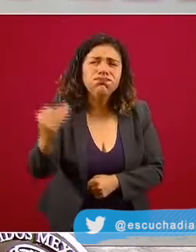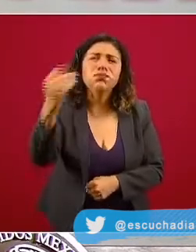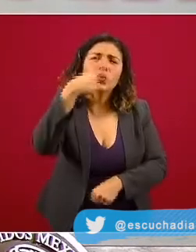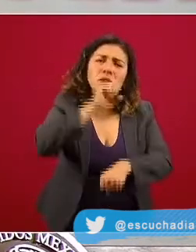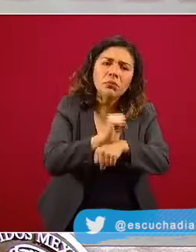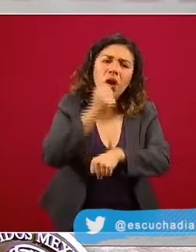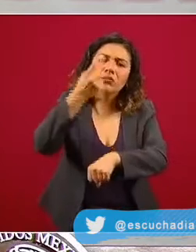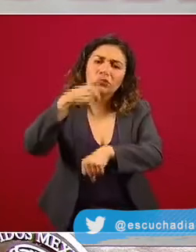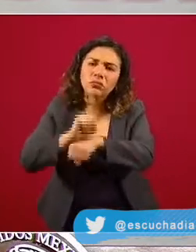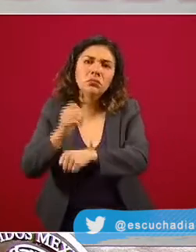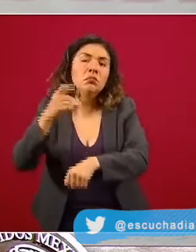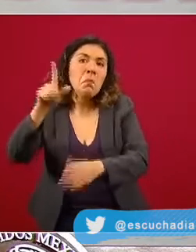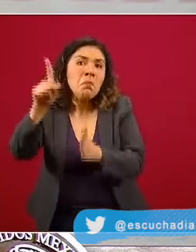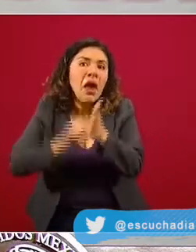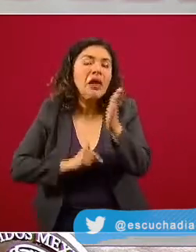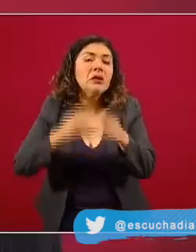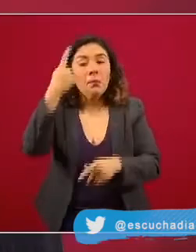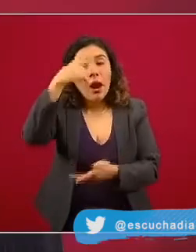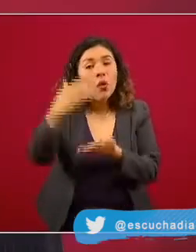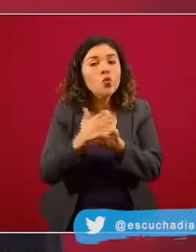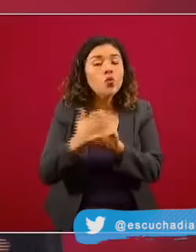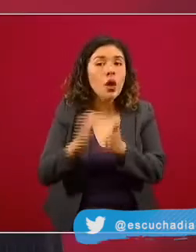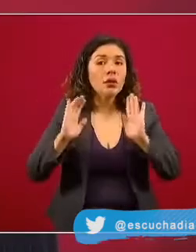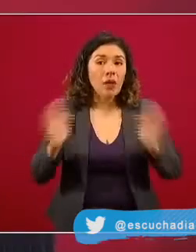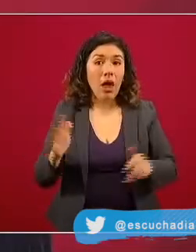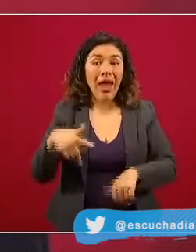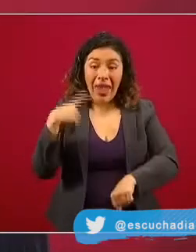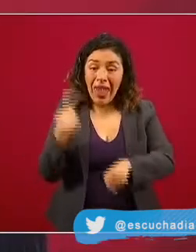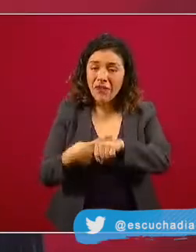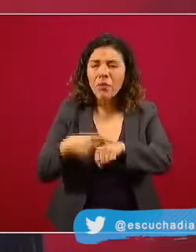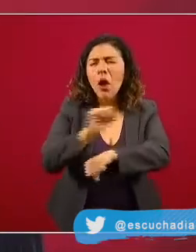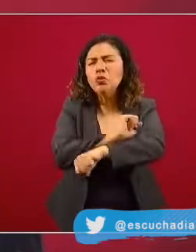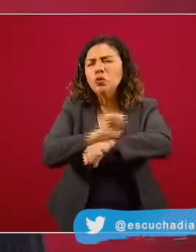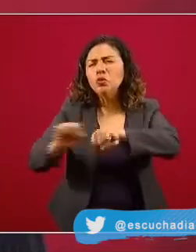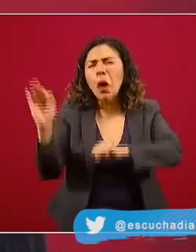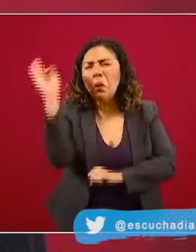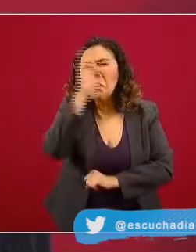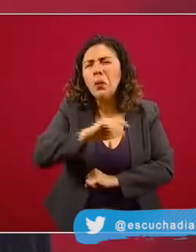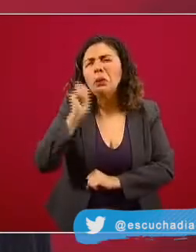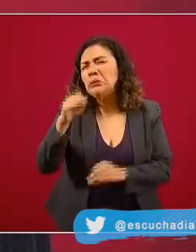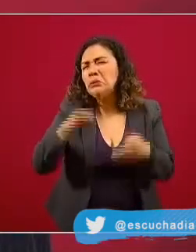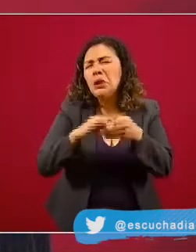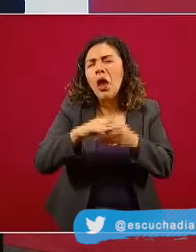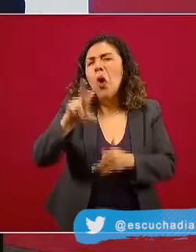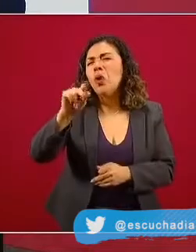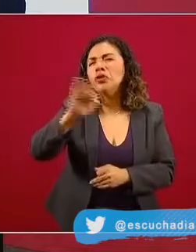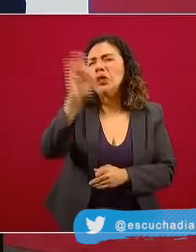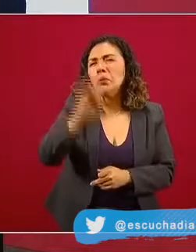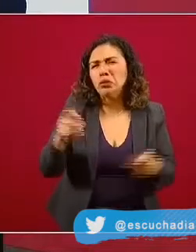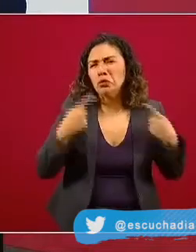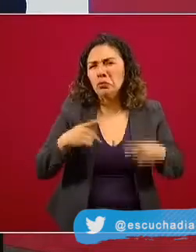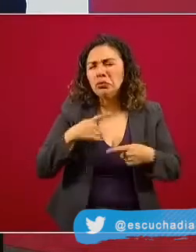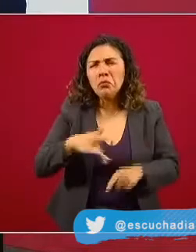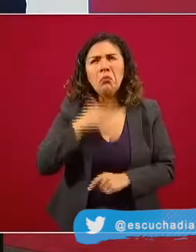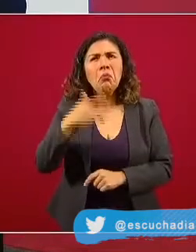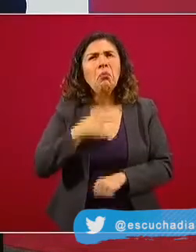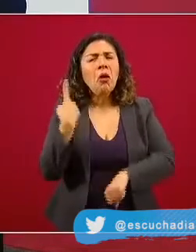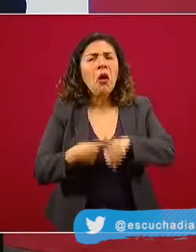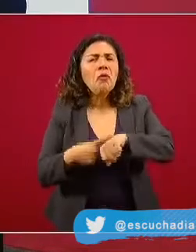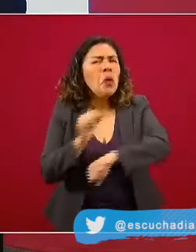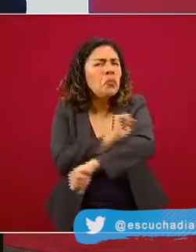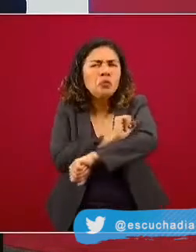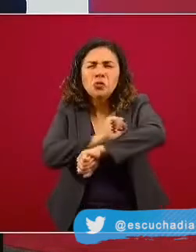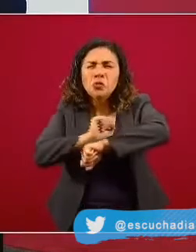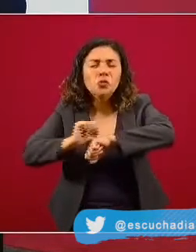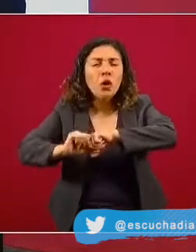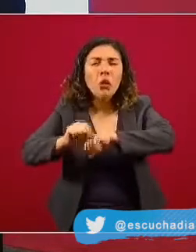casos y en 6 estados se muestra un patrón ascendente, y descarta que se trate de un rebrote, ya que simplemente esta información muestra que estos